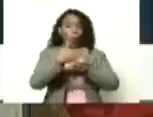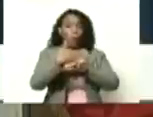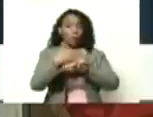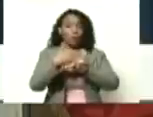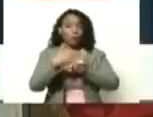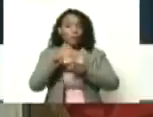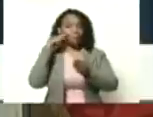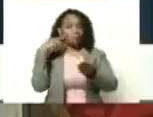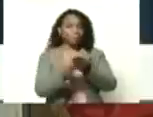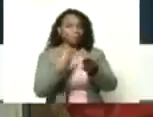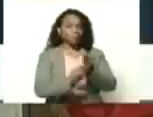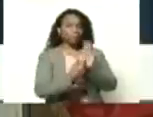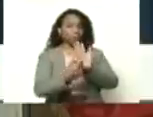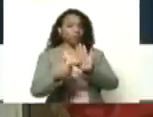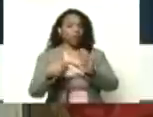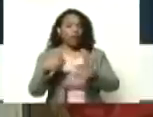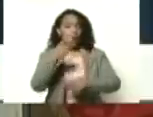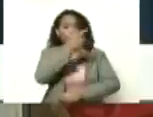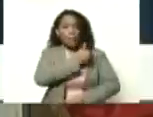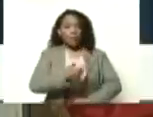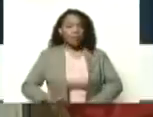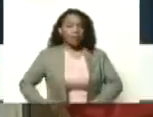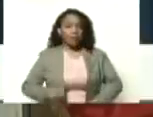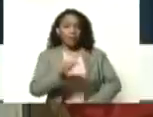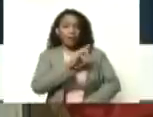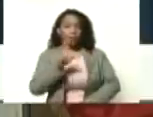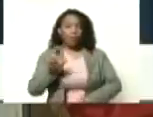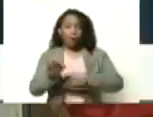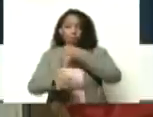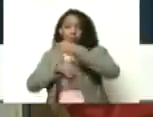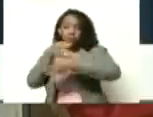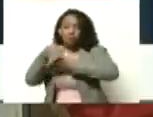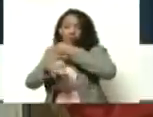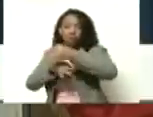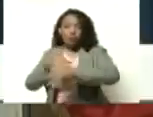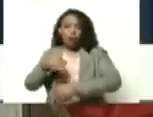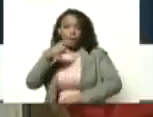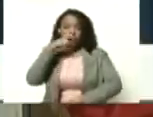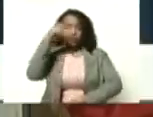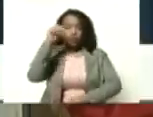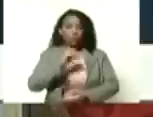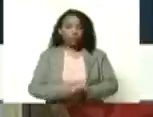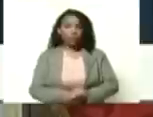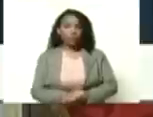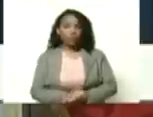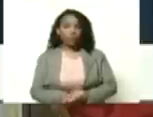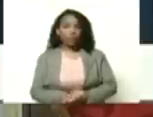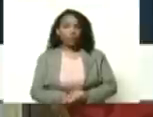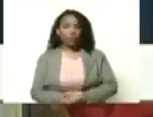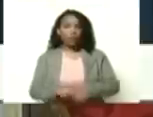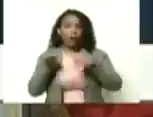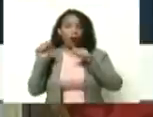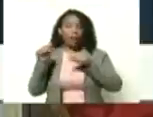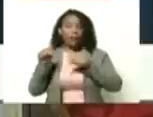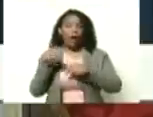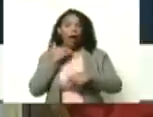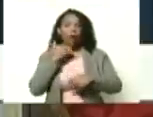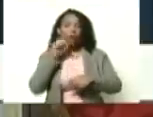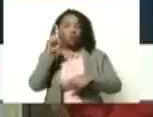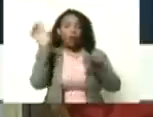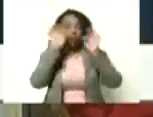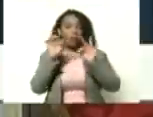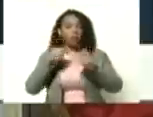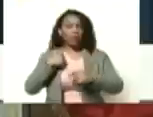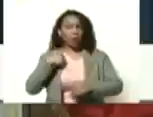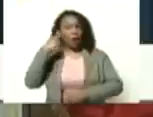testimonialmente con ya no presidente de la república nicolás maduro este caso por alguna manera me hacía